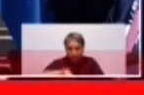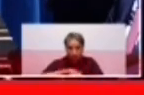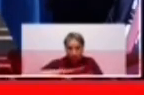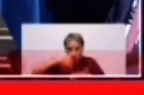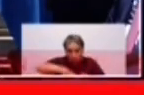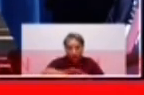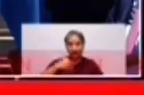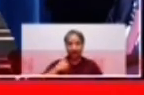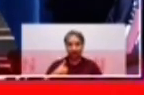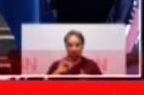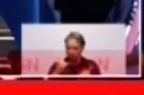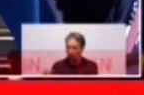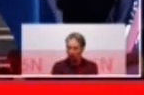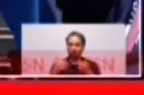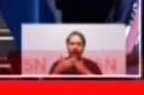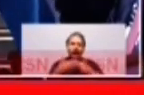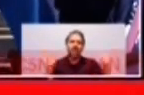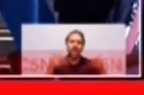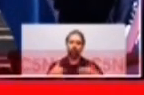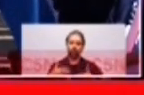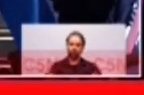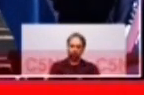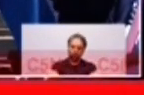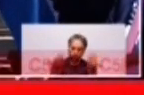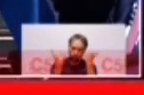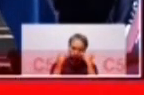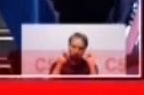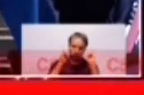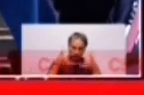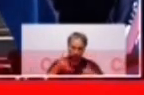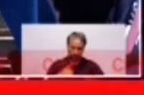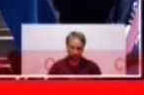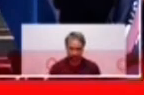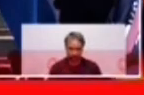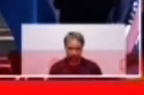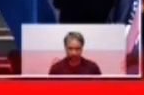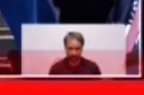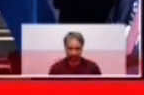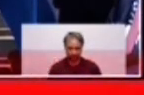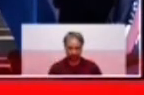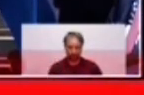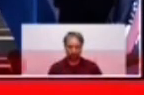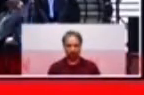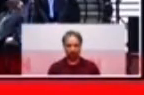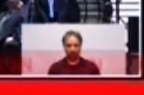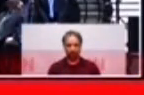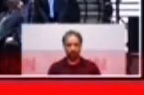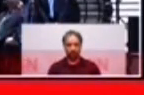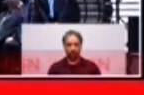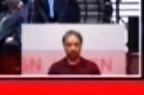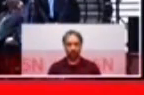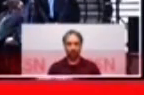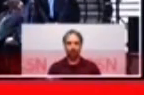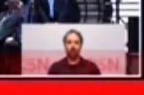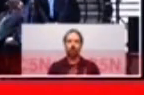dicen Este era el ajuste que se necesitaba necesitamos transparentar los números no se puede vivir todavía con este circul que veníamos transitando o